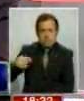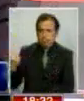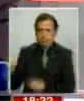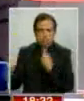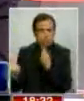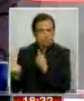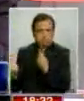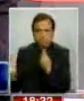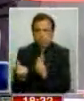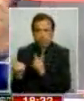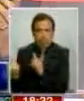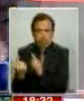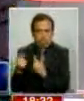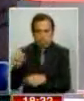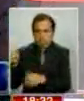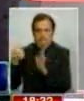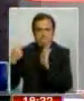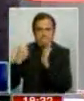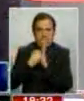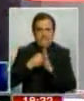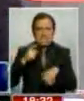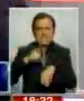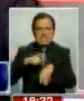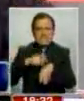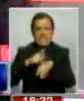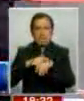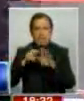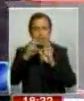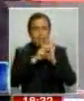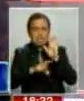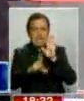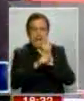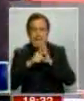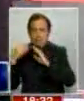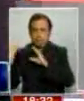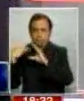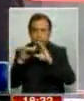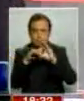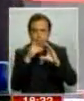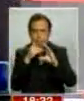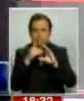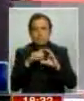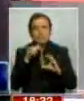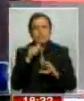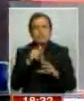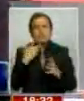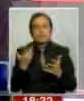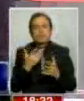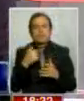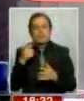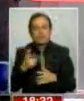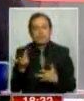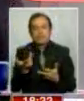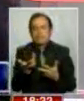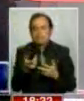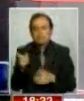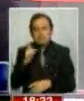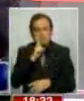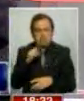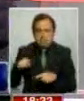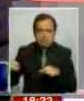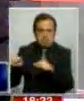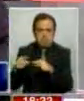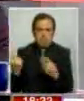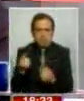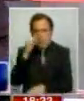para fijar, digamos, los plazos en el despacho del proyecto de ley. Por cierto, el Ejecutivo es colegislador y tiene, por cierto, también